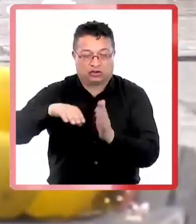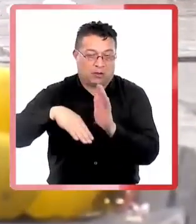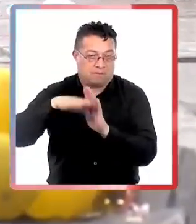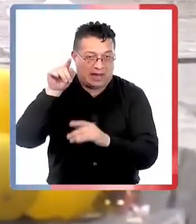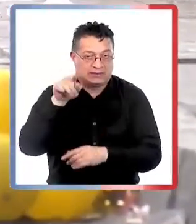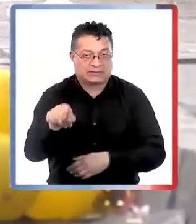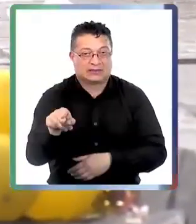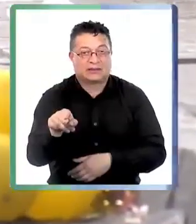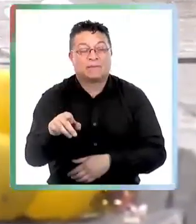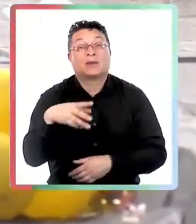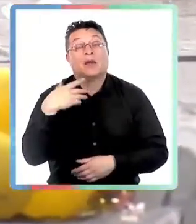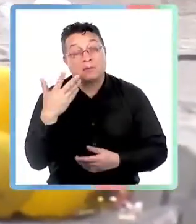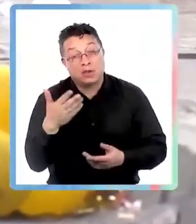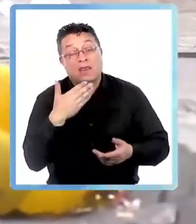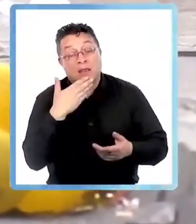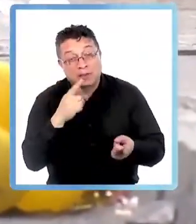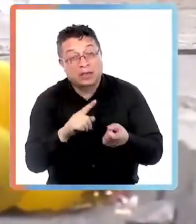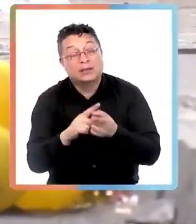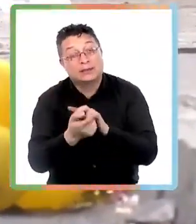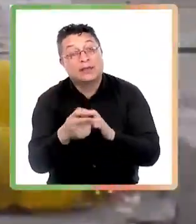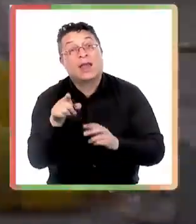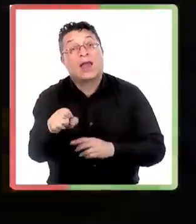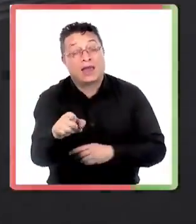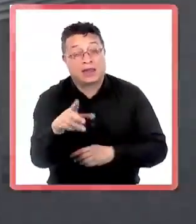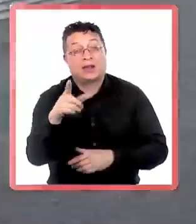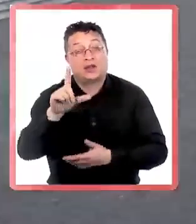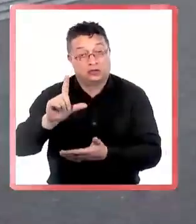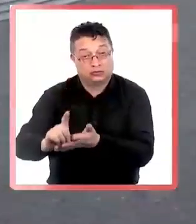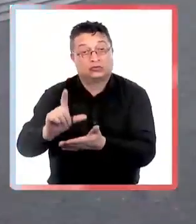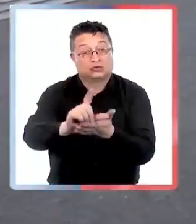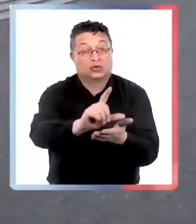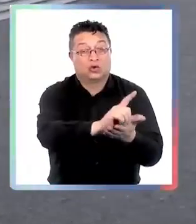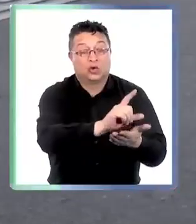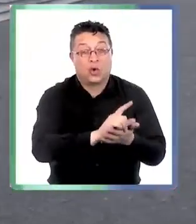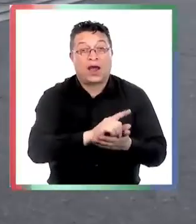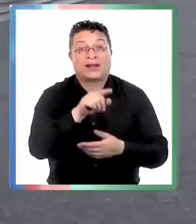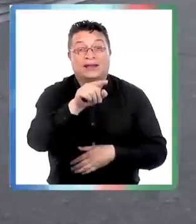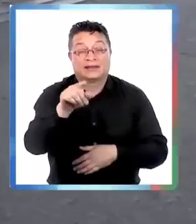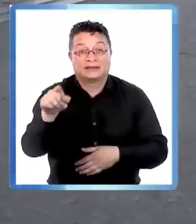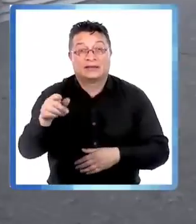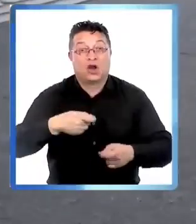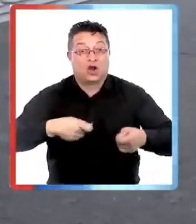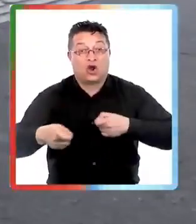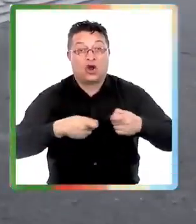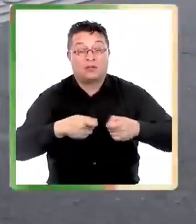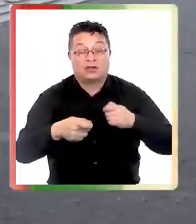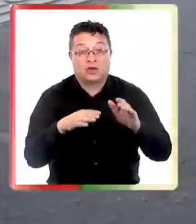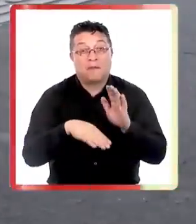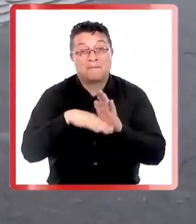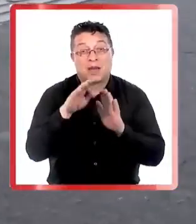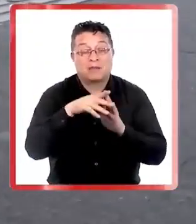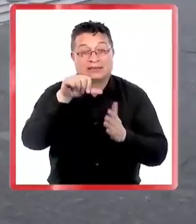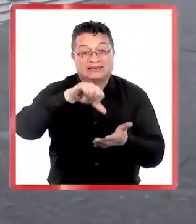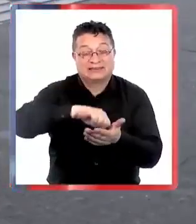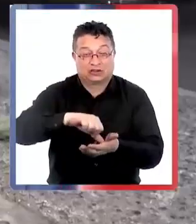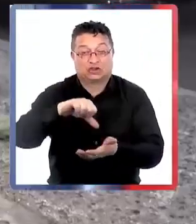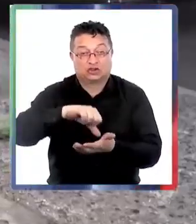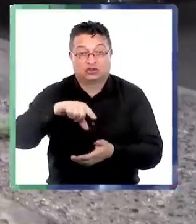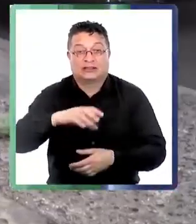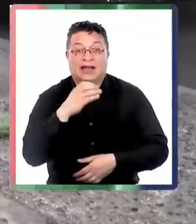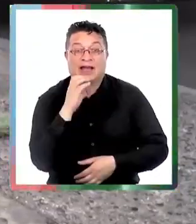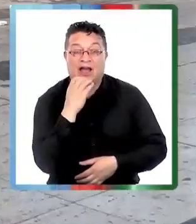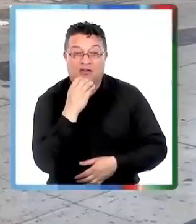casco céntrico. Lo paradójico de esto es que a los establecimientos, ¿cierto?, del comercio, principalmente del